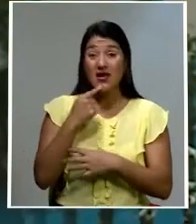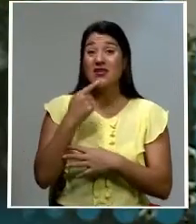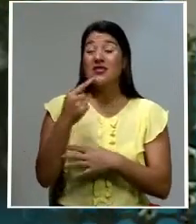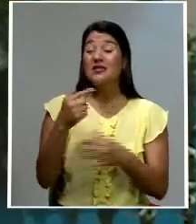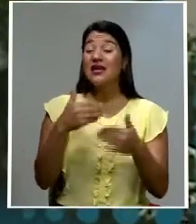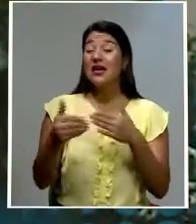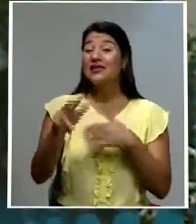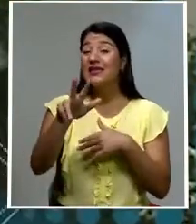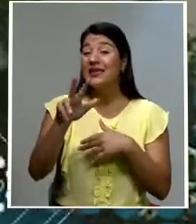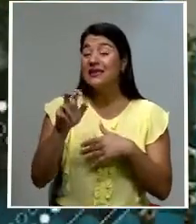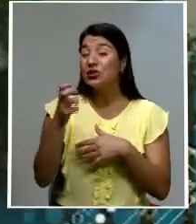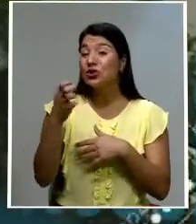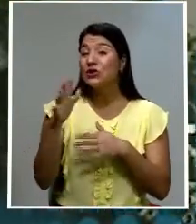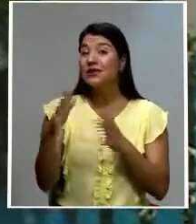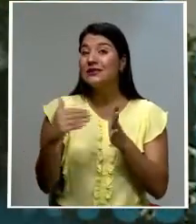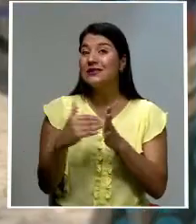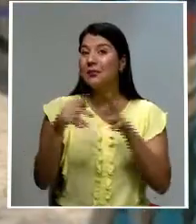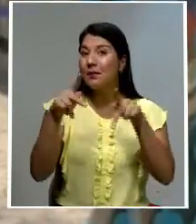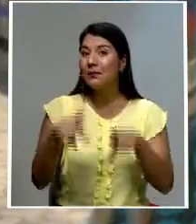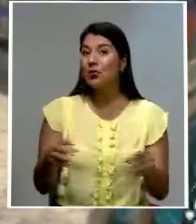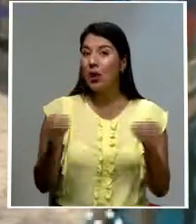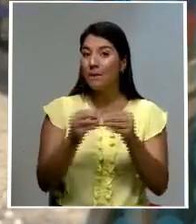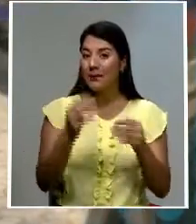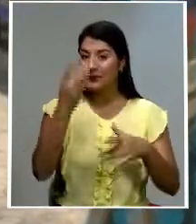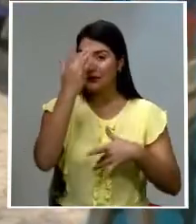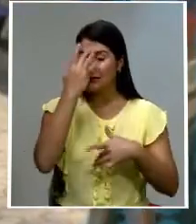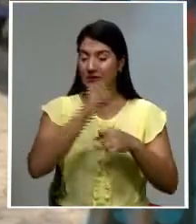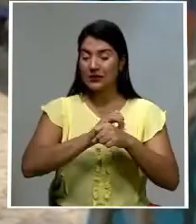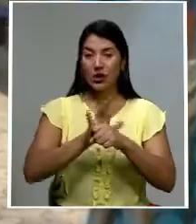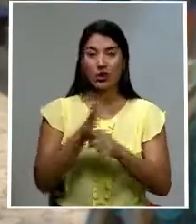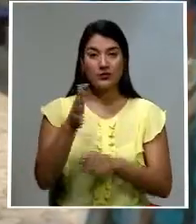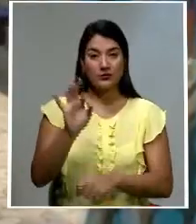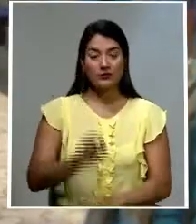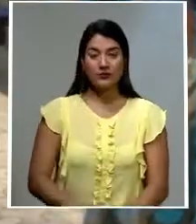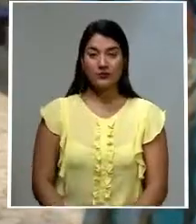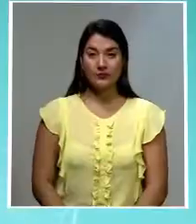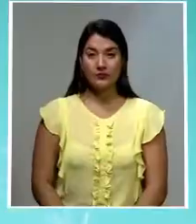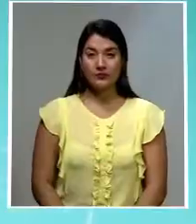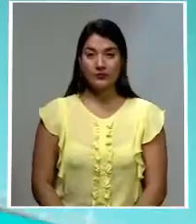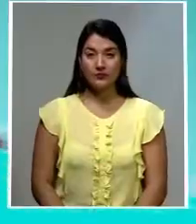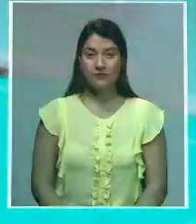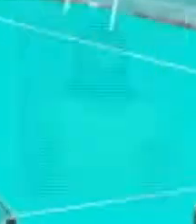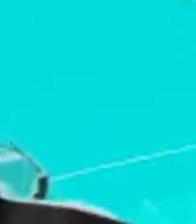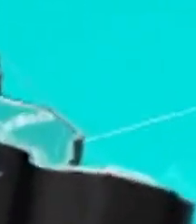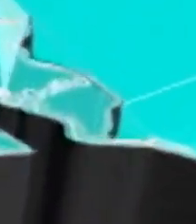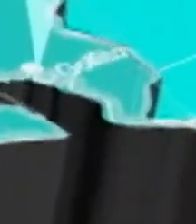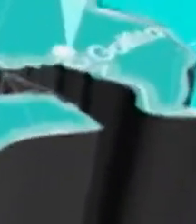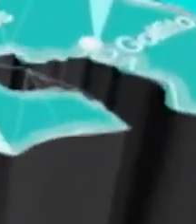casi 315,000 nuevos contagios de COVID-19.